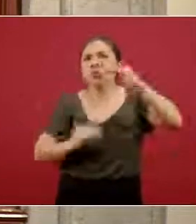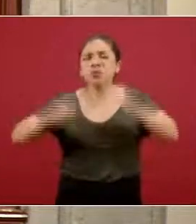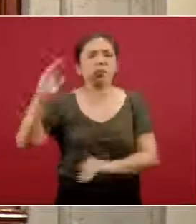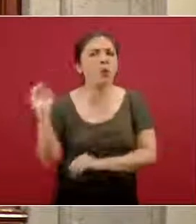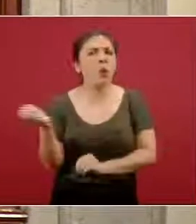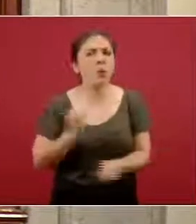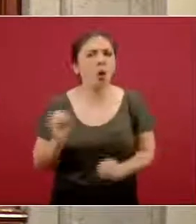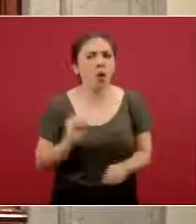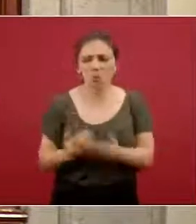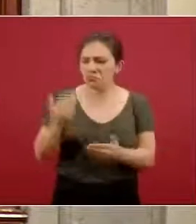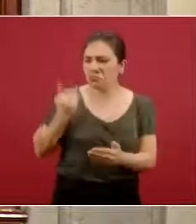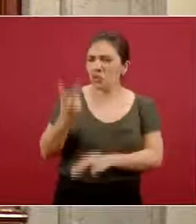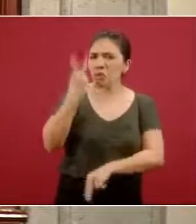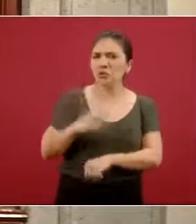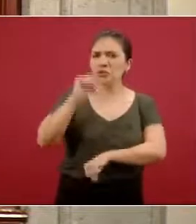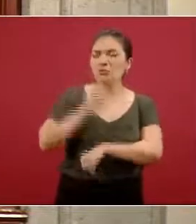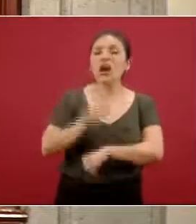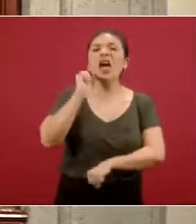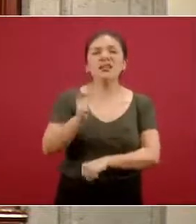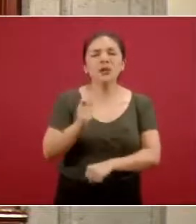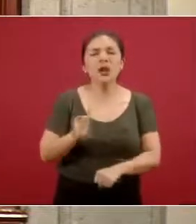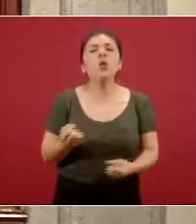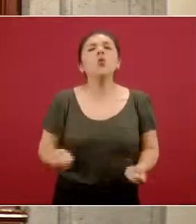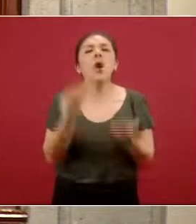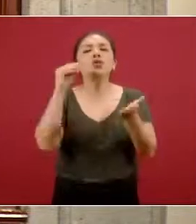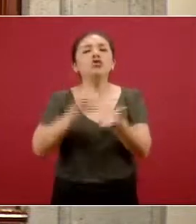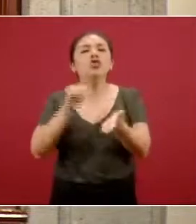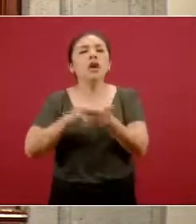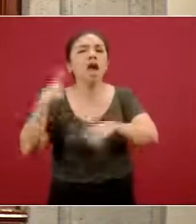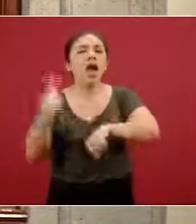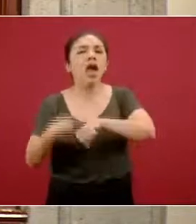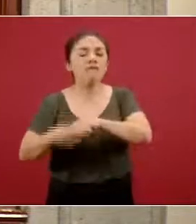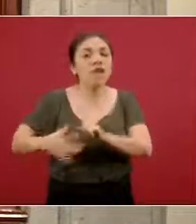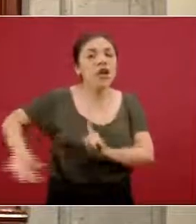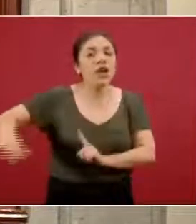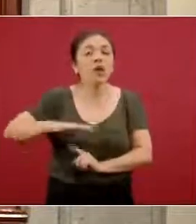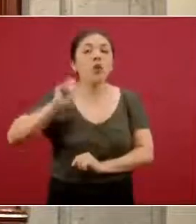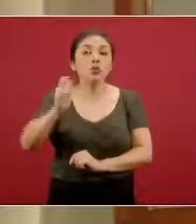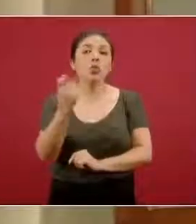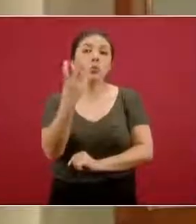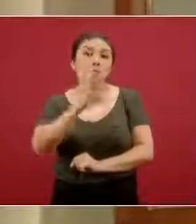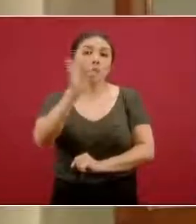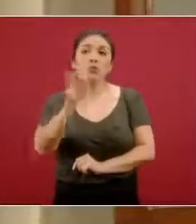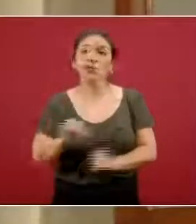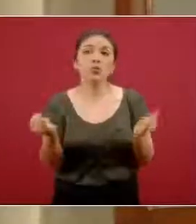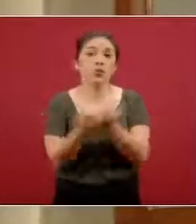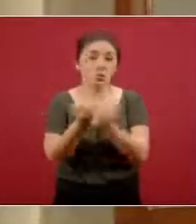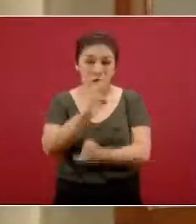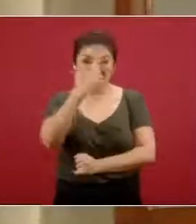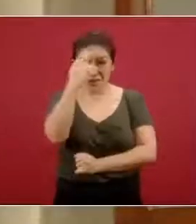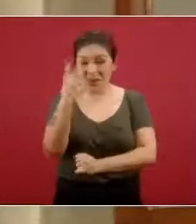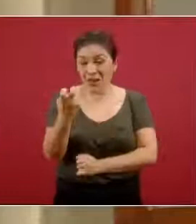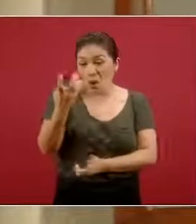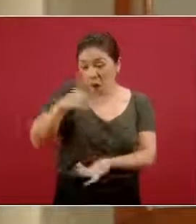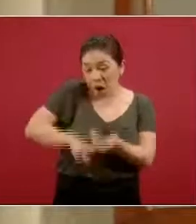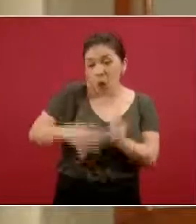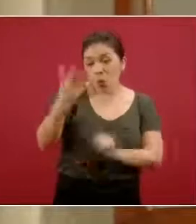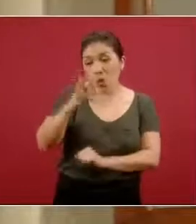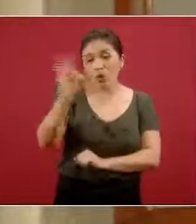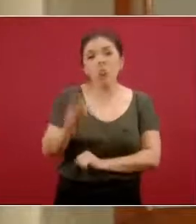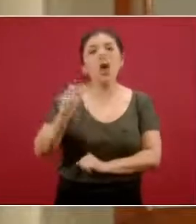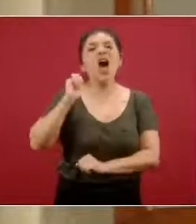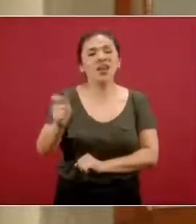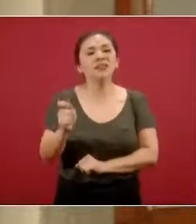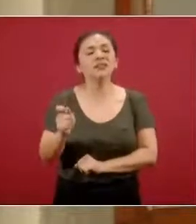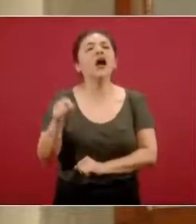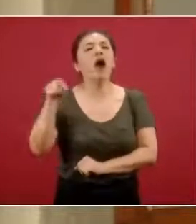las últimas ya 2 semanas, son la de casos activos estimados, que es del 4%, recordando que este 4% es precisamente